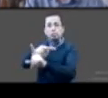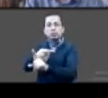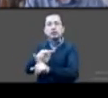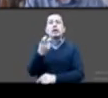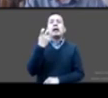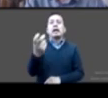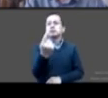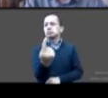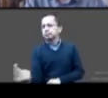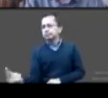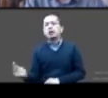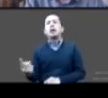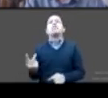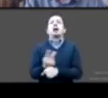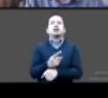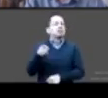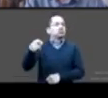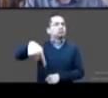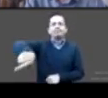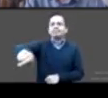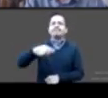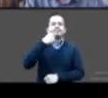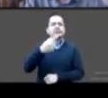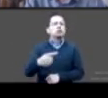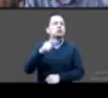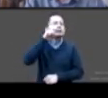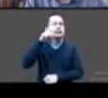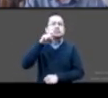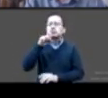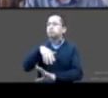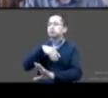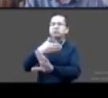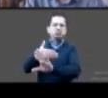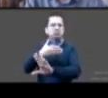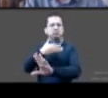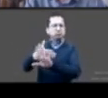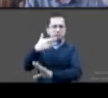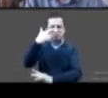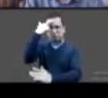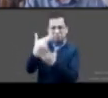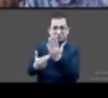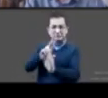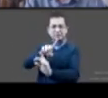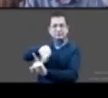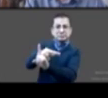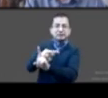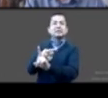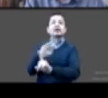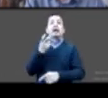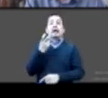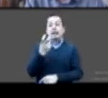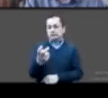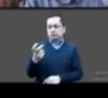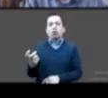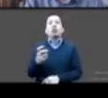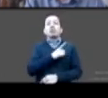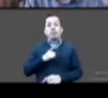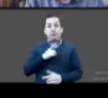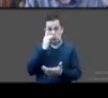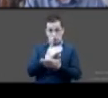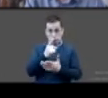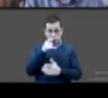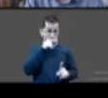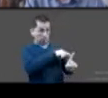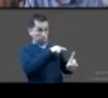agredida sexualmente. Y aquí lo importante es, además de enfocarse en el agresor, es enfocarse en la víctima. ¿Quién